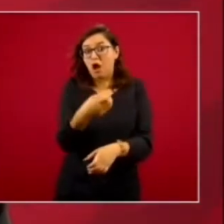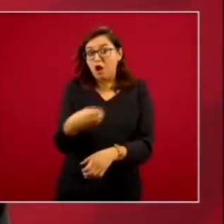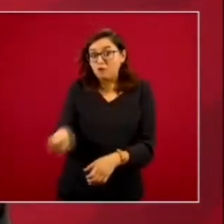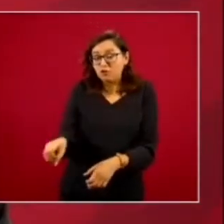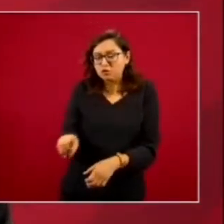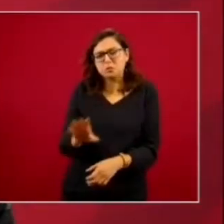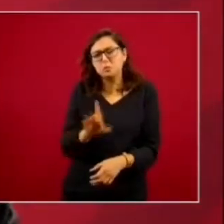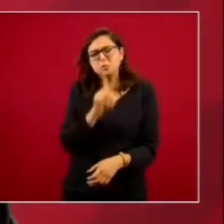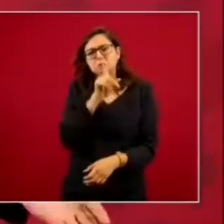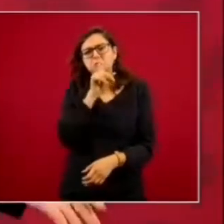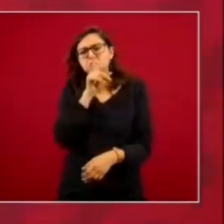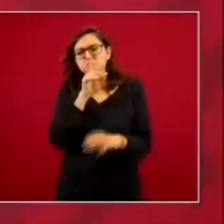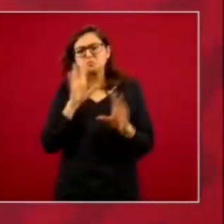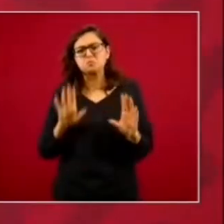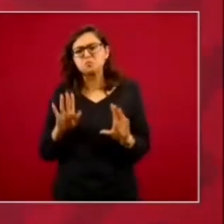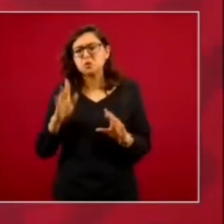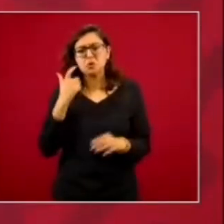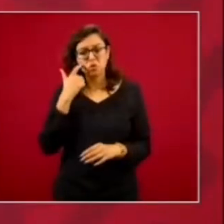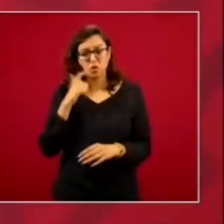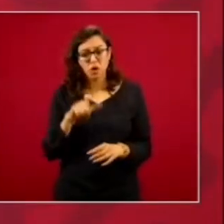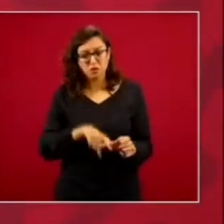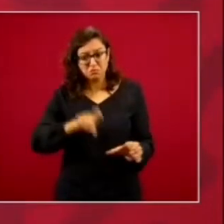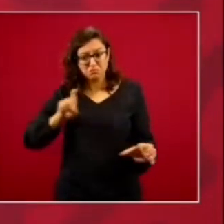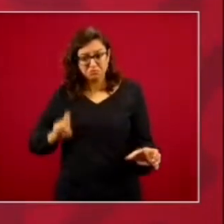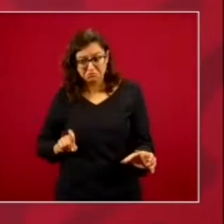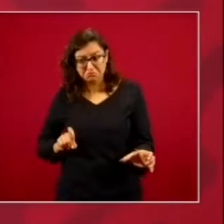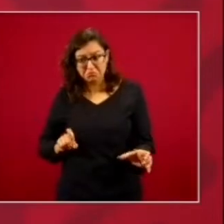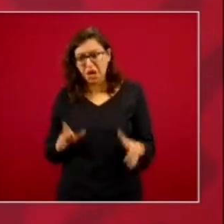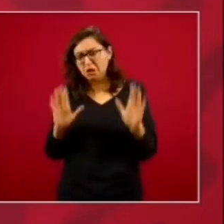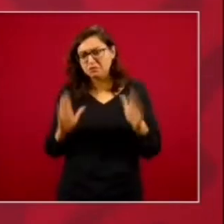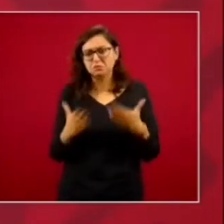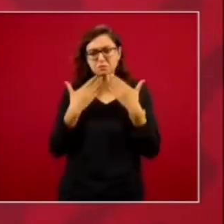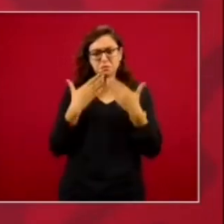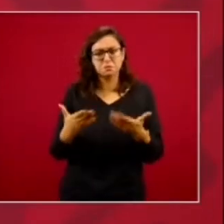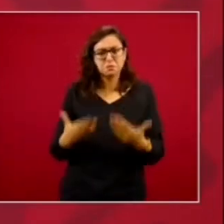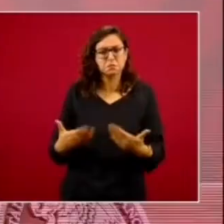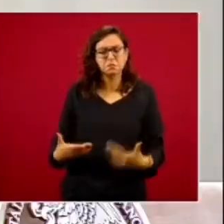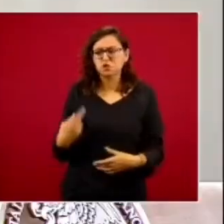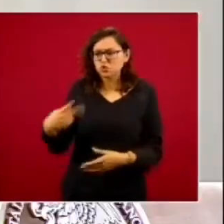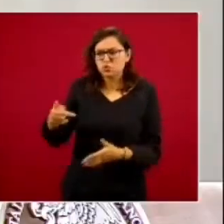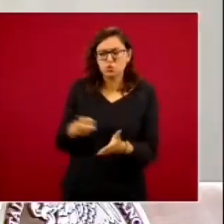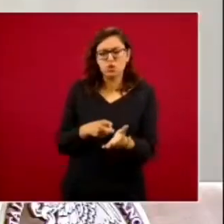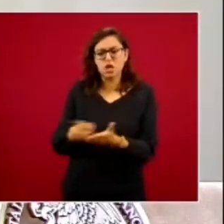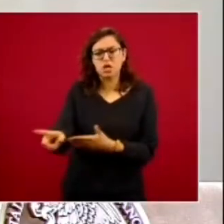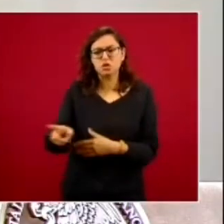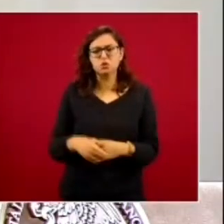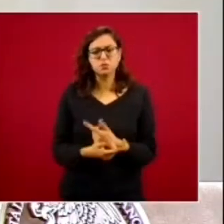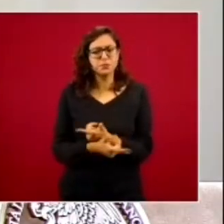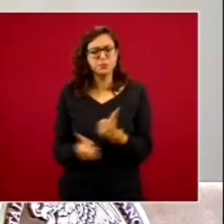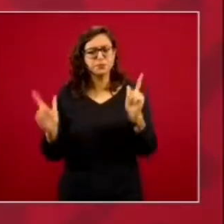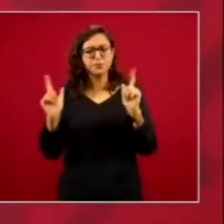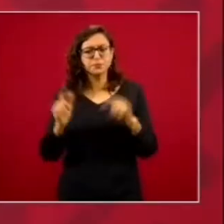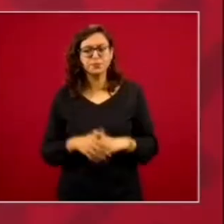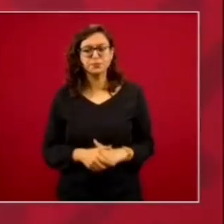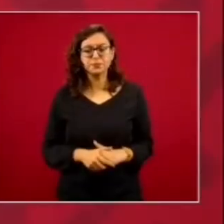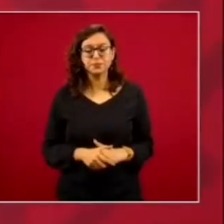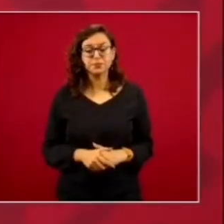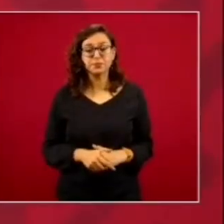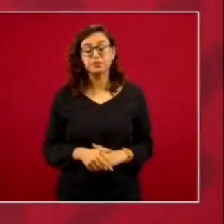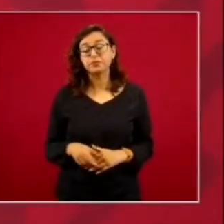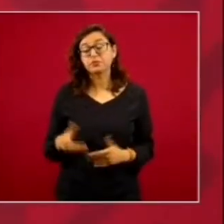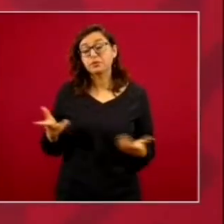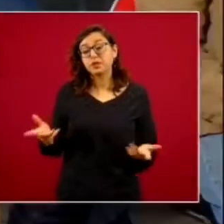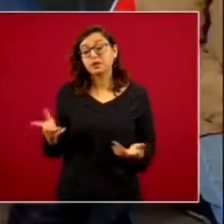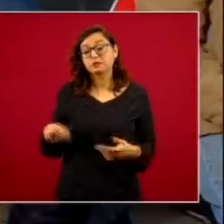Y los que se salen es porque están ejerciendo su derecho, su libertad. ¿Lo están acusando